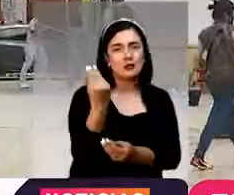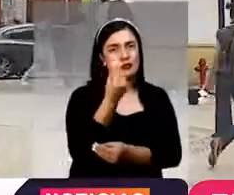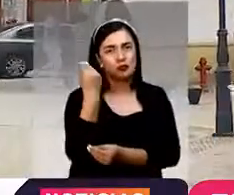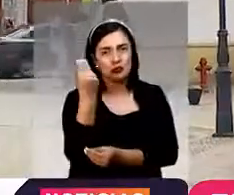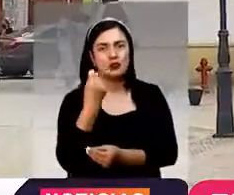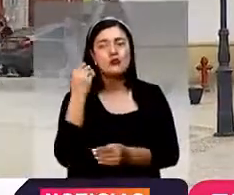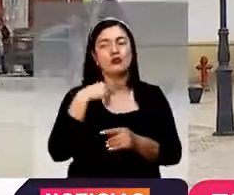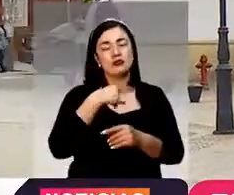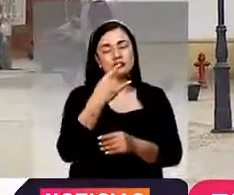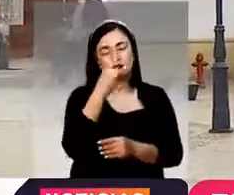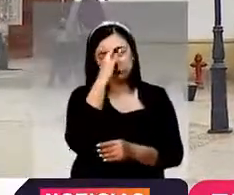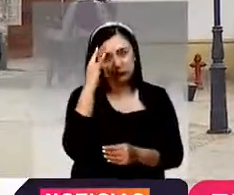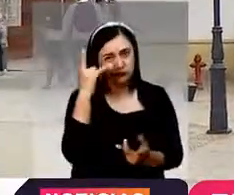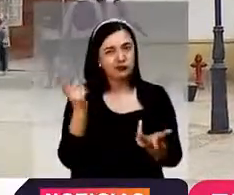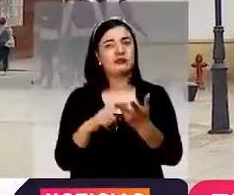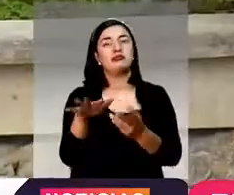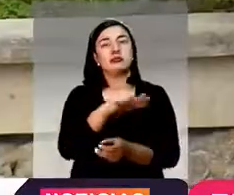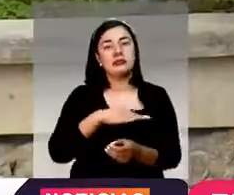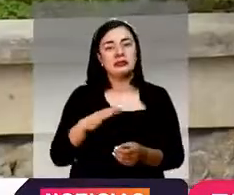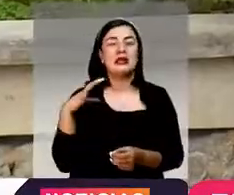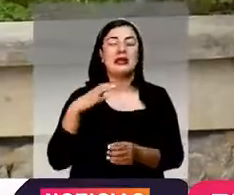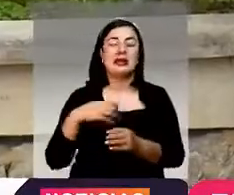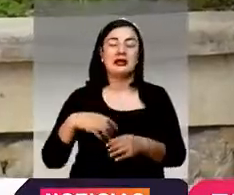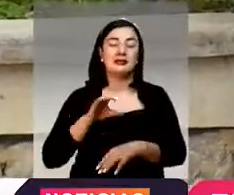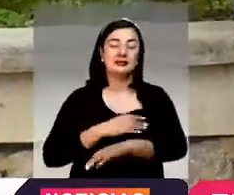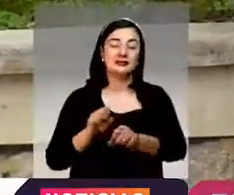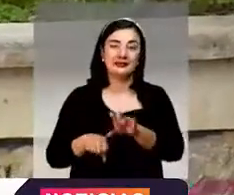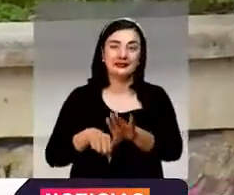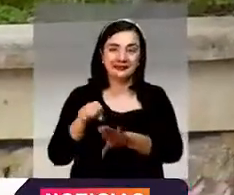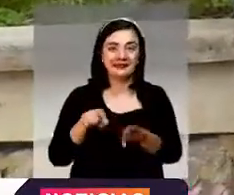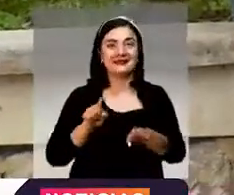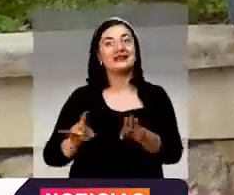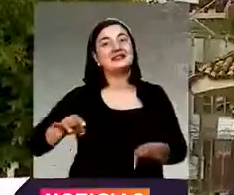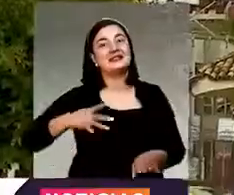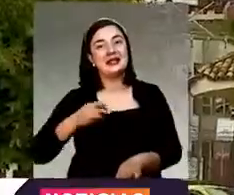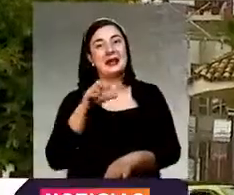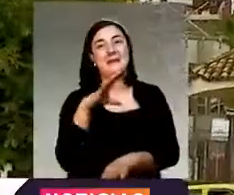Funza, Zipaquirá, Cajicá, Chía, Sopó, Tocancipá, Pacho y Caquesa.